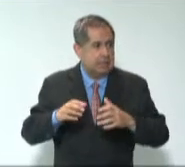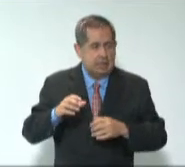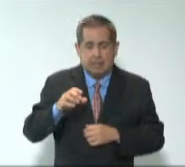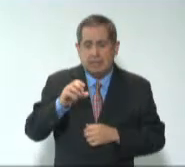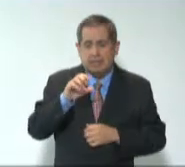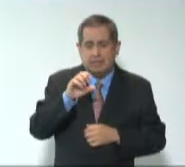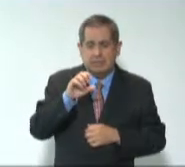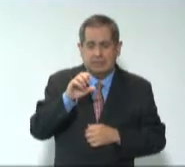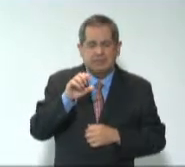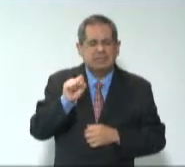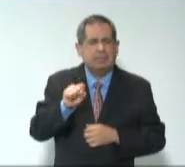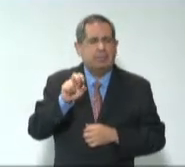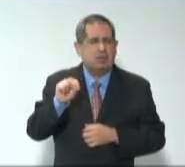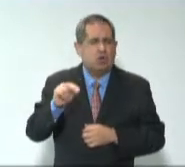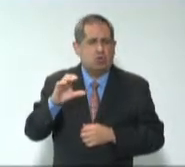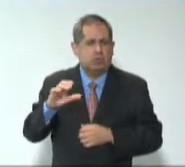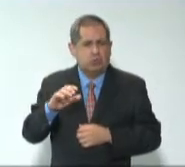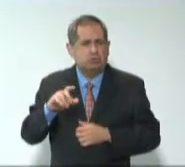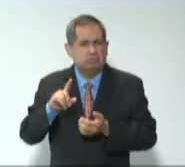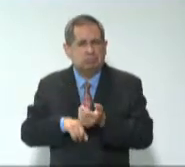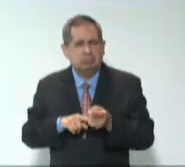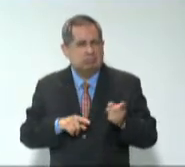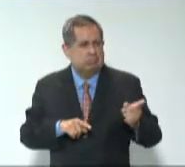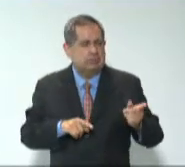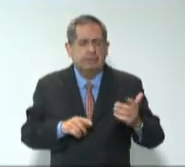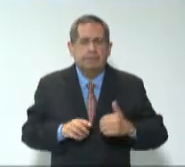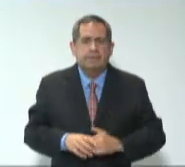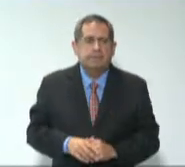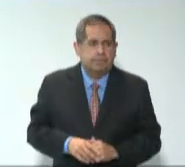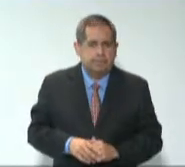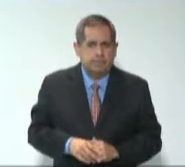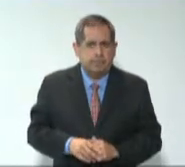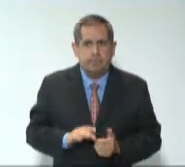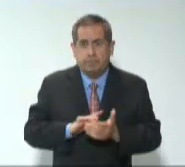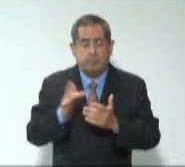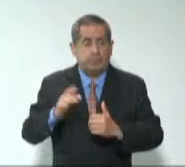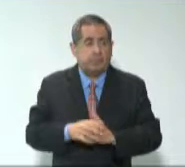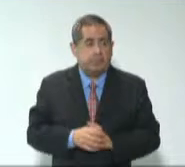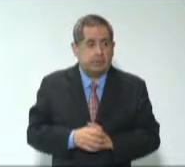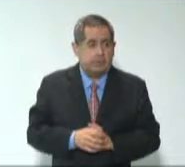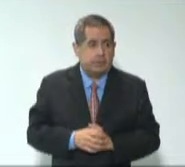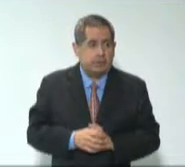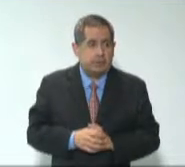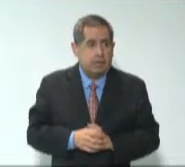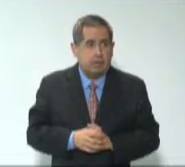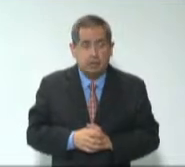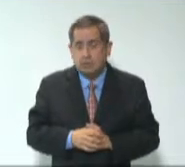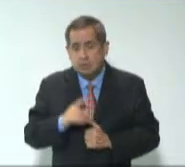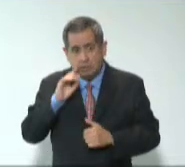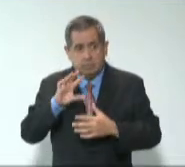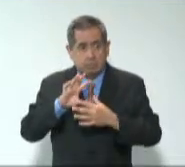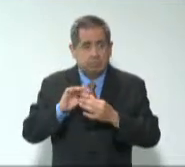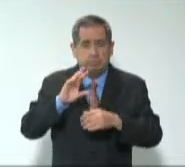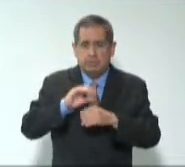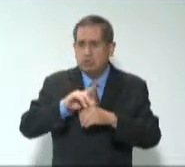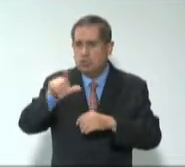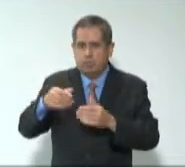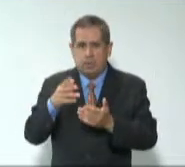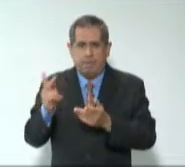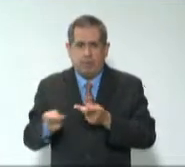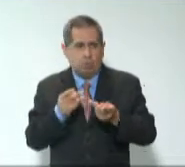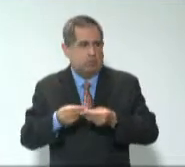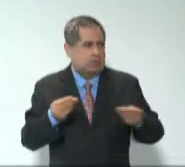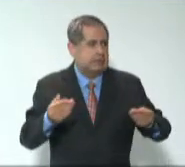Nacional anticorrupción Muchas gracias Pues si si nos permiten le hacemos llegar las preguntas y